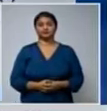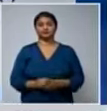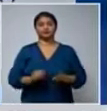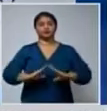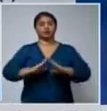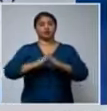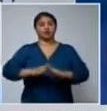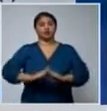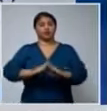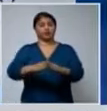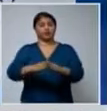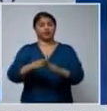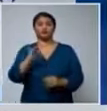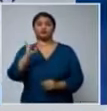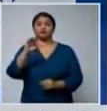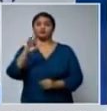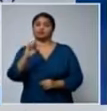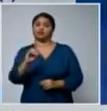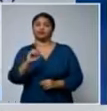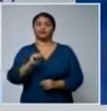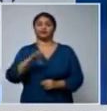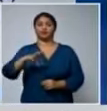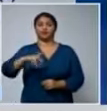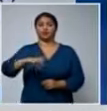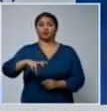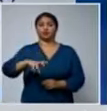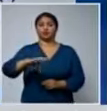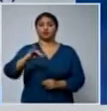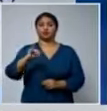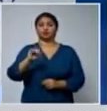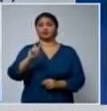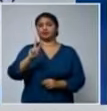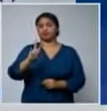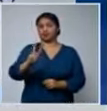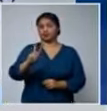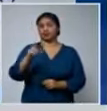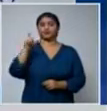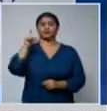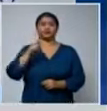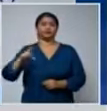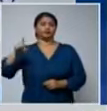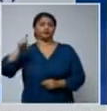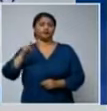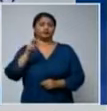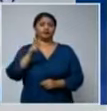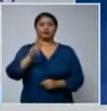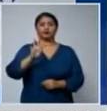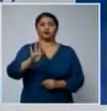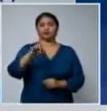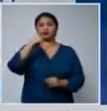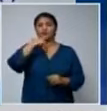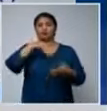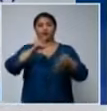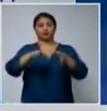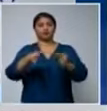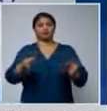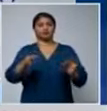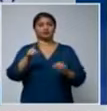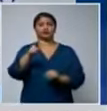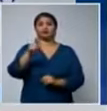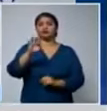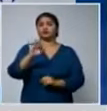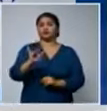30, Pinar del Río 2, Camagüey 24, Artemisa 17,